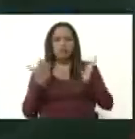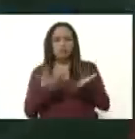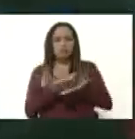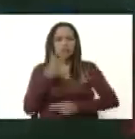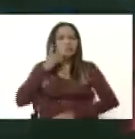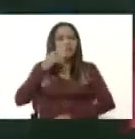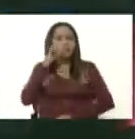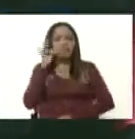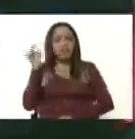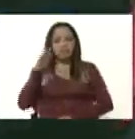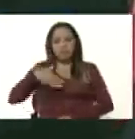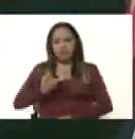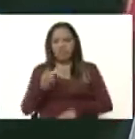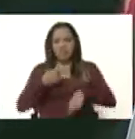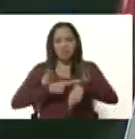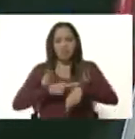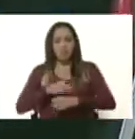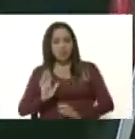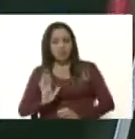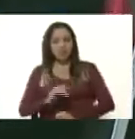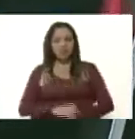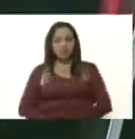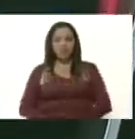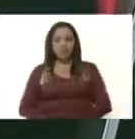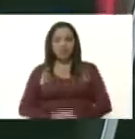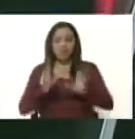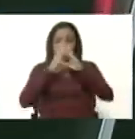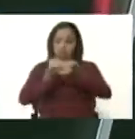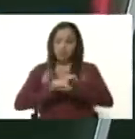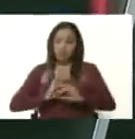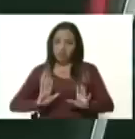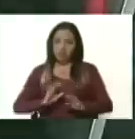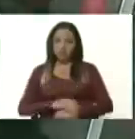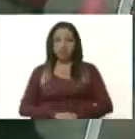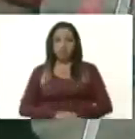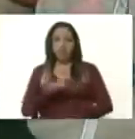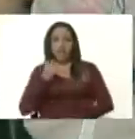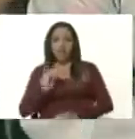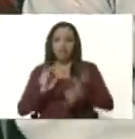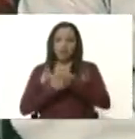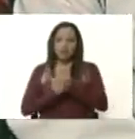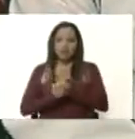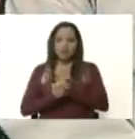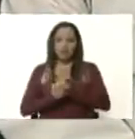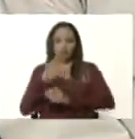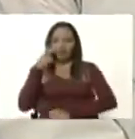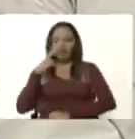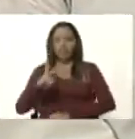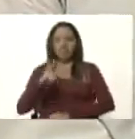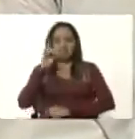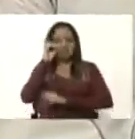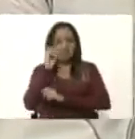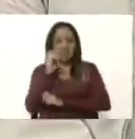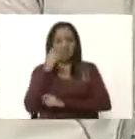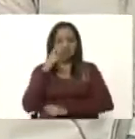hora. Puede estar en París, es la noche. Está con unos amigos y en Instagram puede estar